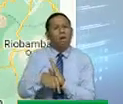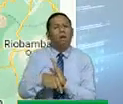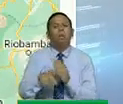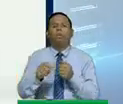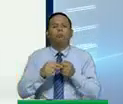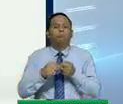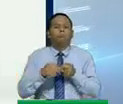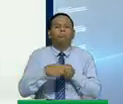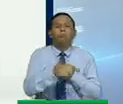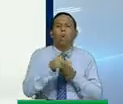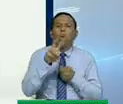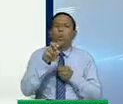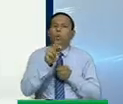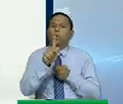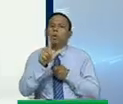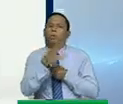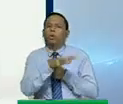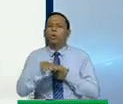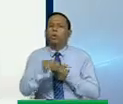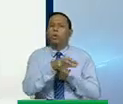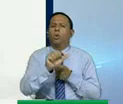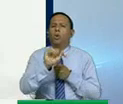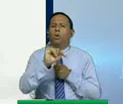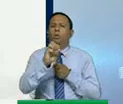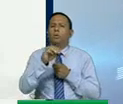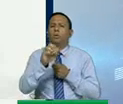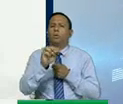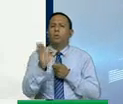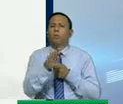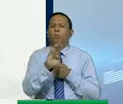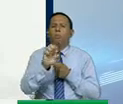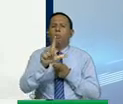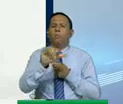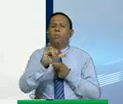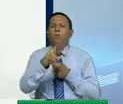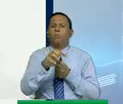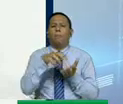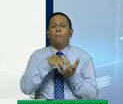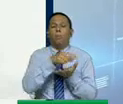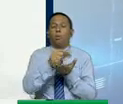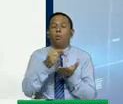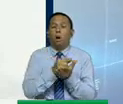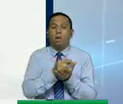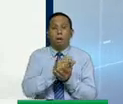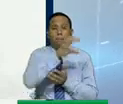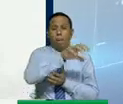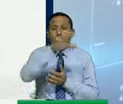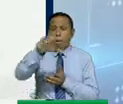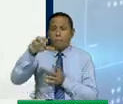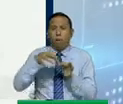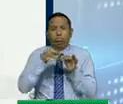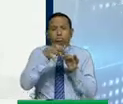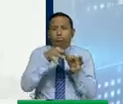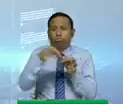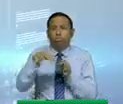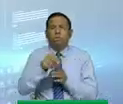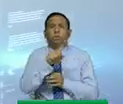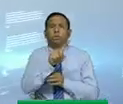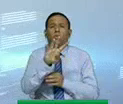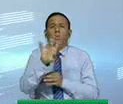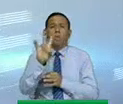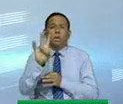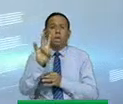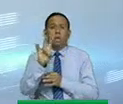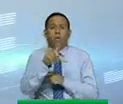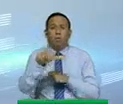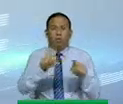kilómetros del cantón Simón Bolívar, en la provincia del Guayas, y se sintió en 147 cantones del país. Después de unos minutos